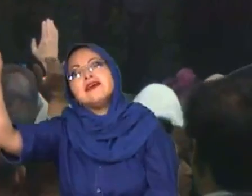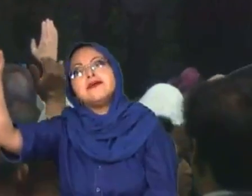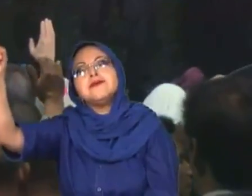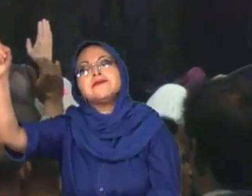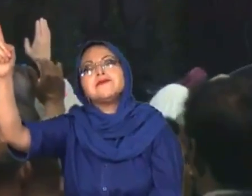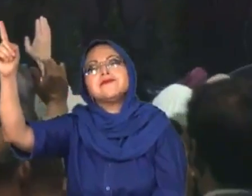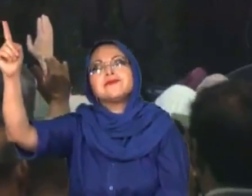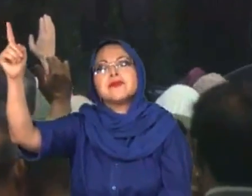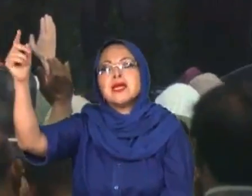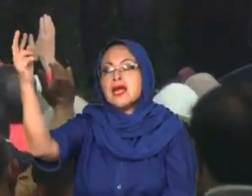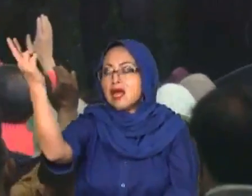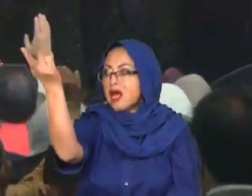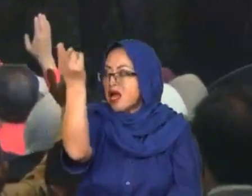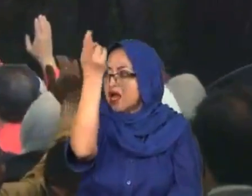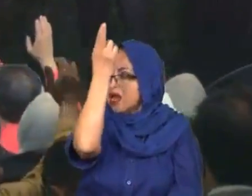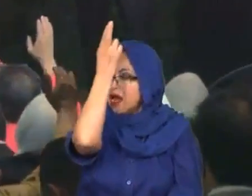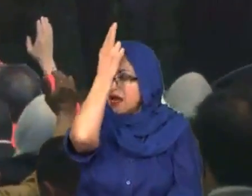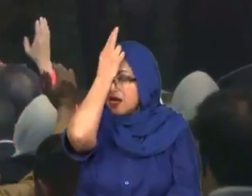Rey de reyes,